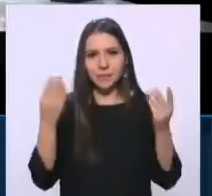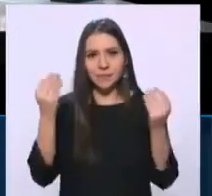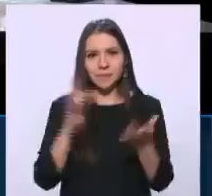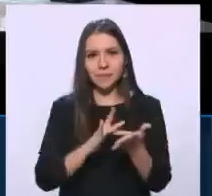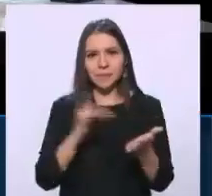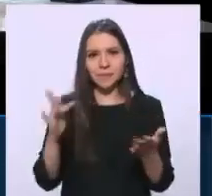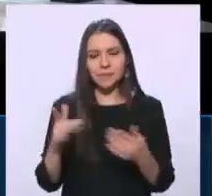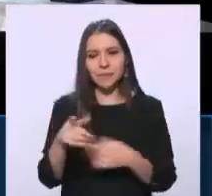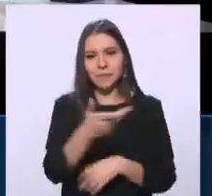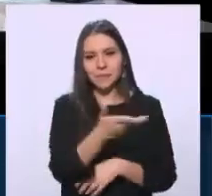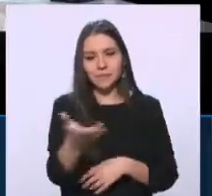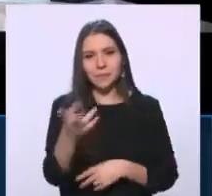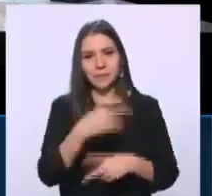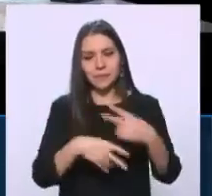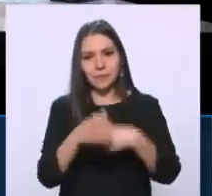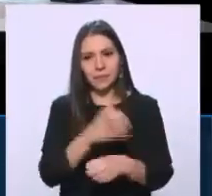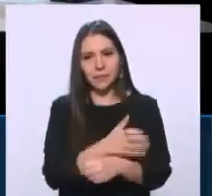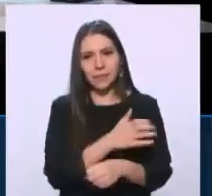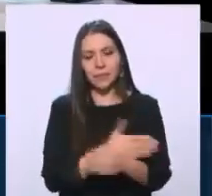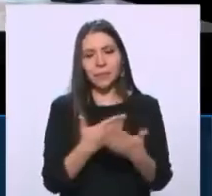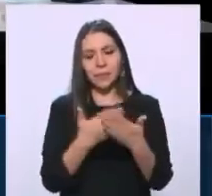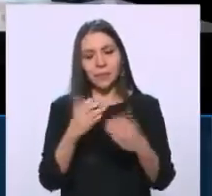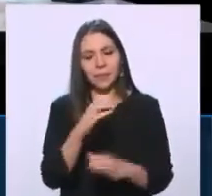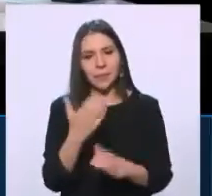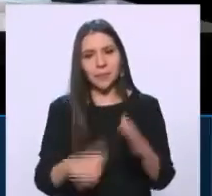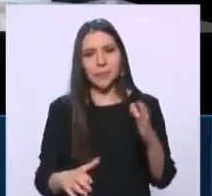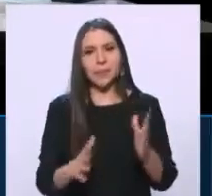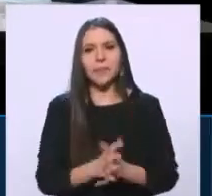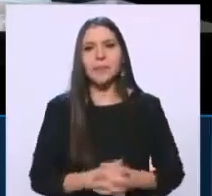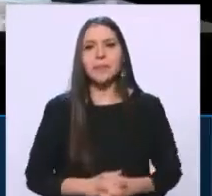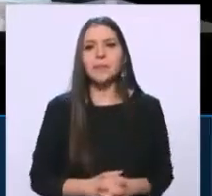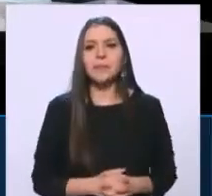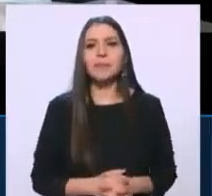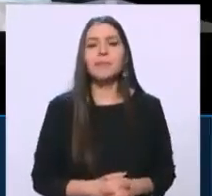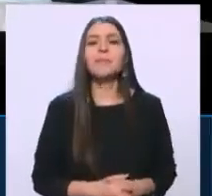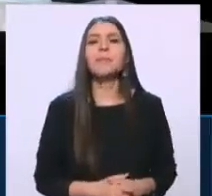estar con nosotros. Nos vamos a despedir. Azul, Juan, a la orden, muchas gracias por la invitación.